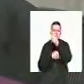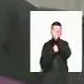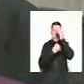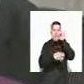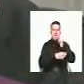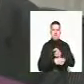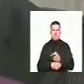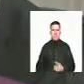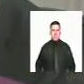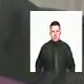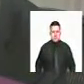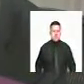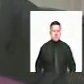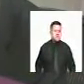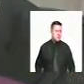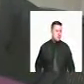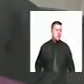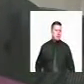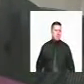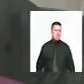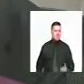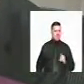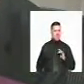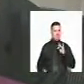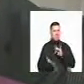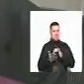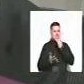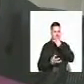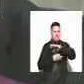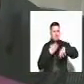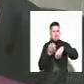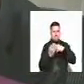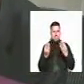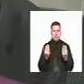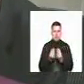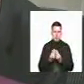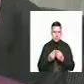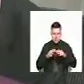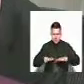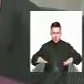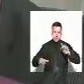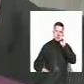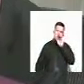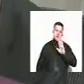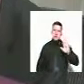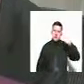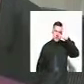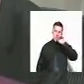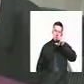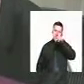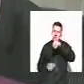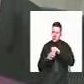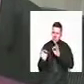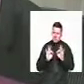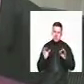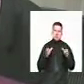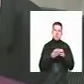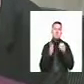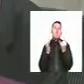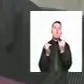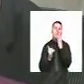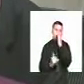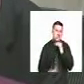imponga. Estamos a puerta de la presencia del fenómeno de la Niña en el territorio nacional sin que estemos preparados para